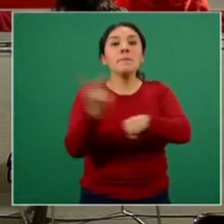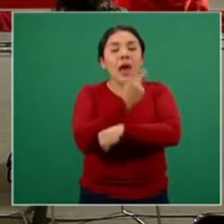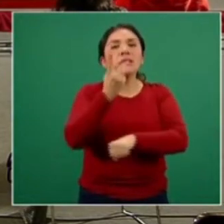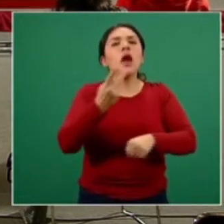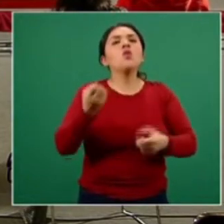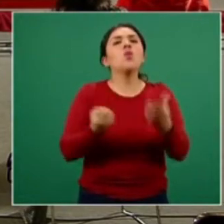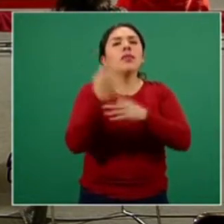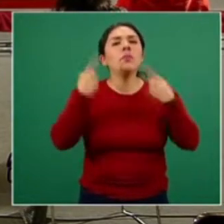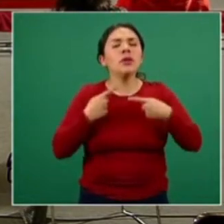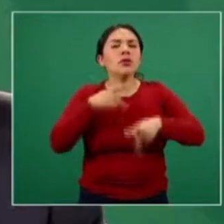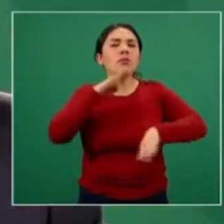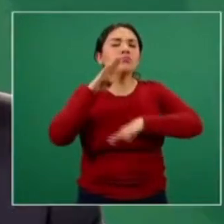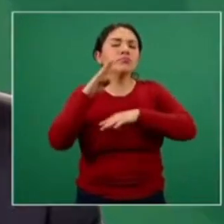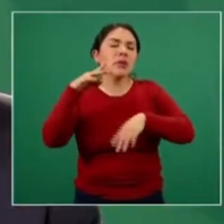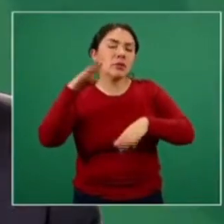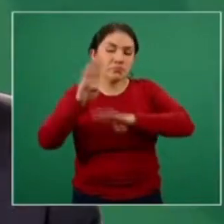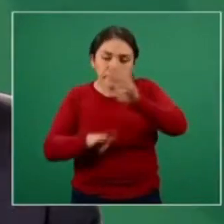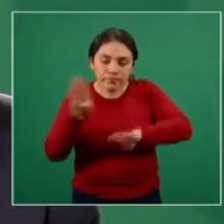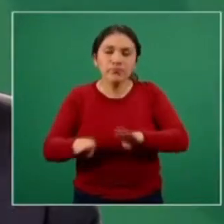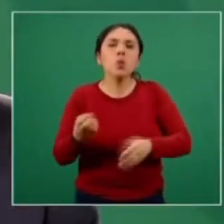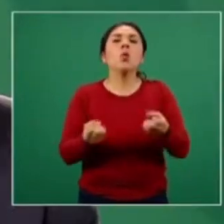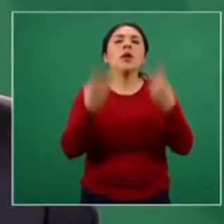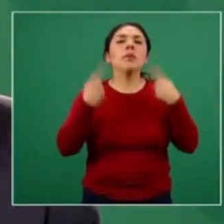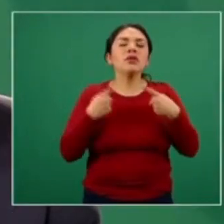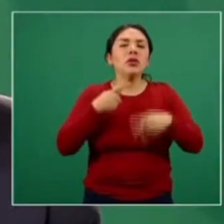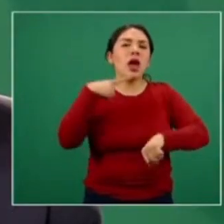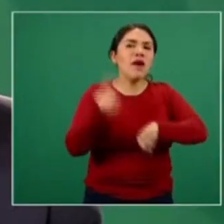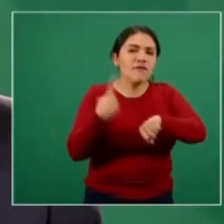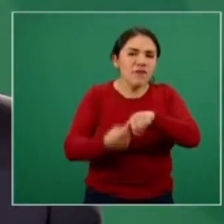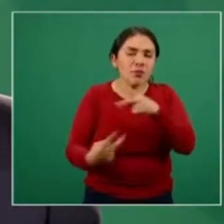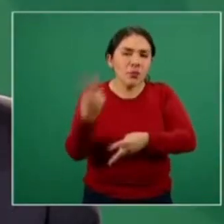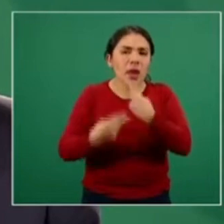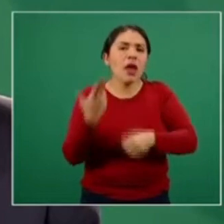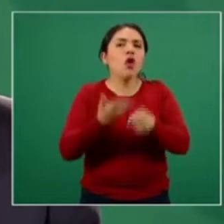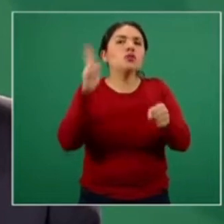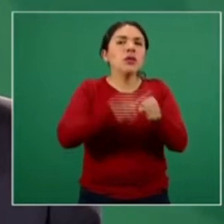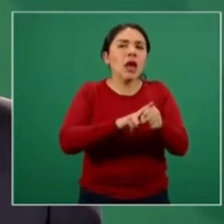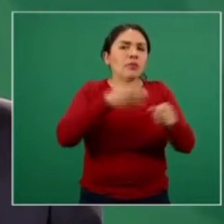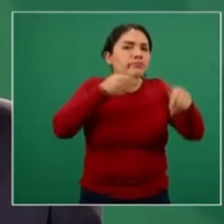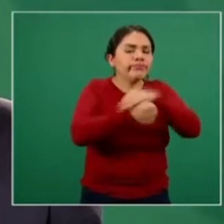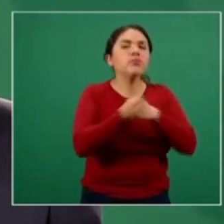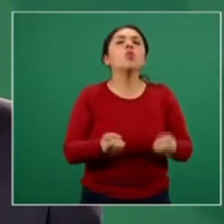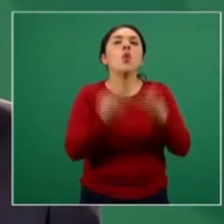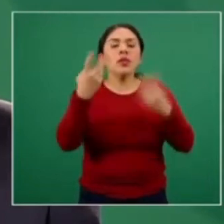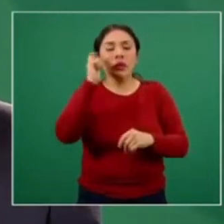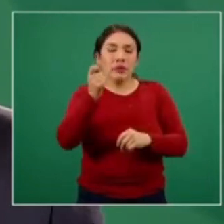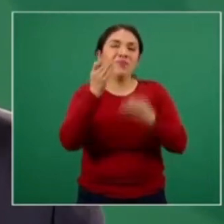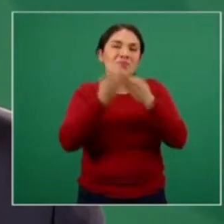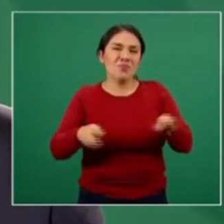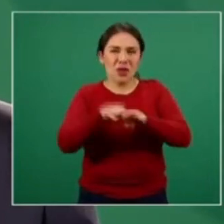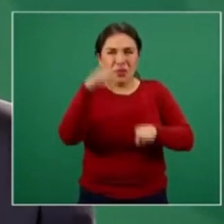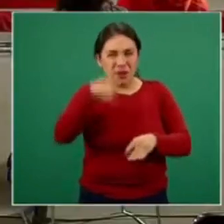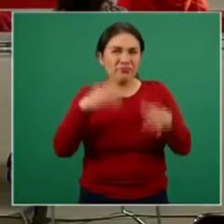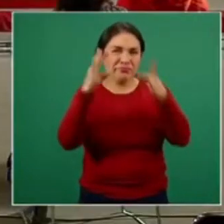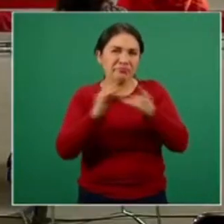casos, defunciones y hospitalizaciones, 3 de los indicadores fundamentales del acontecer